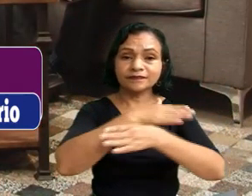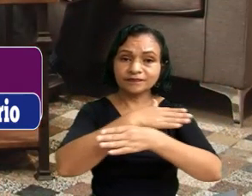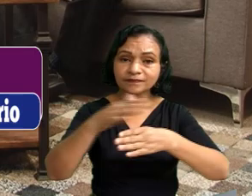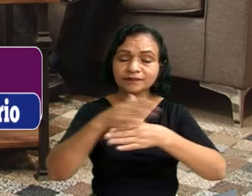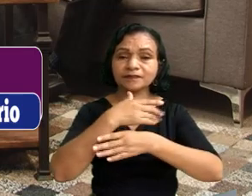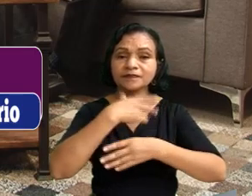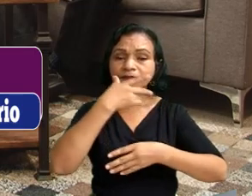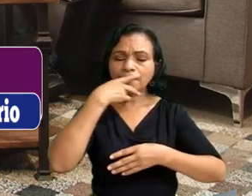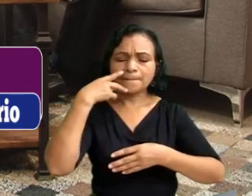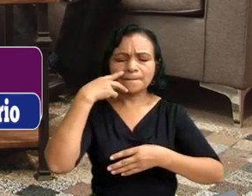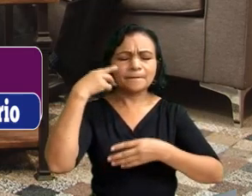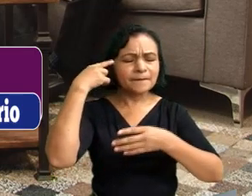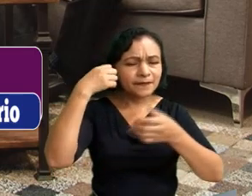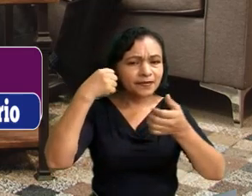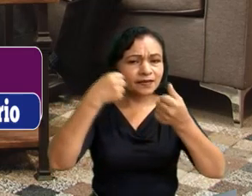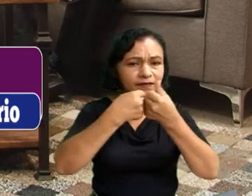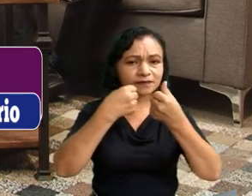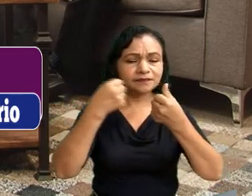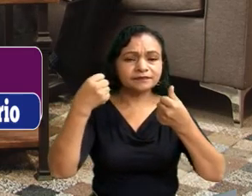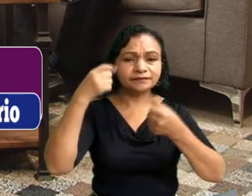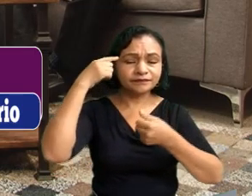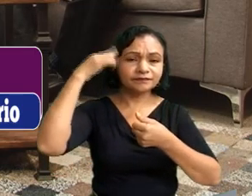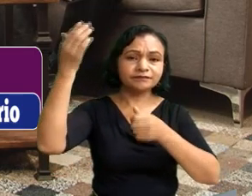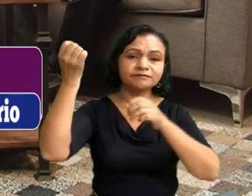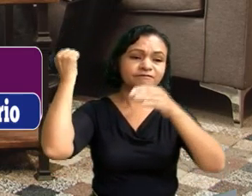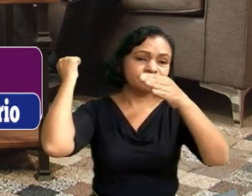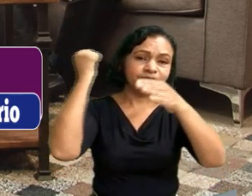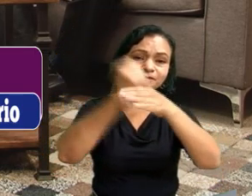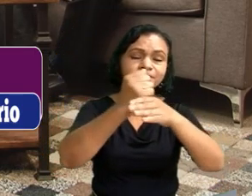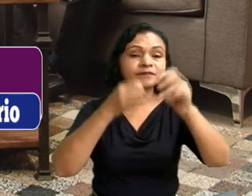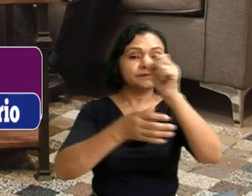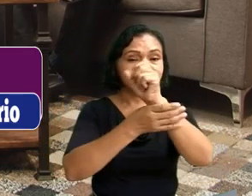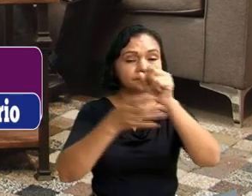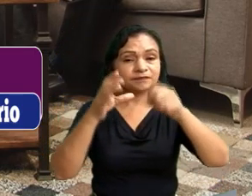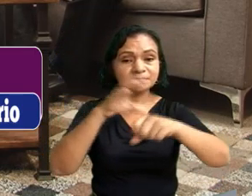yo y por el cual fue asesinado en la cárcel